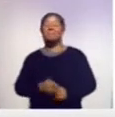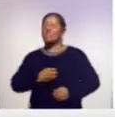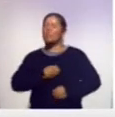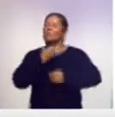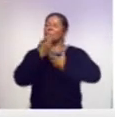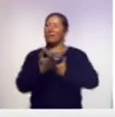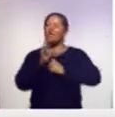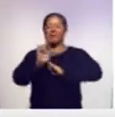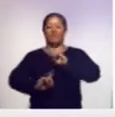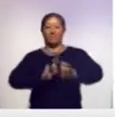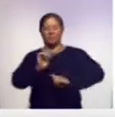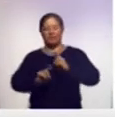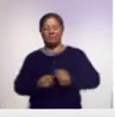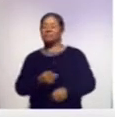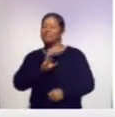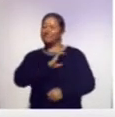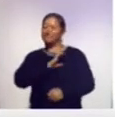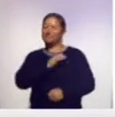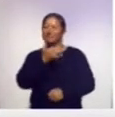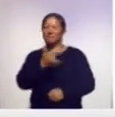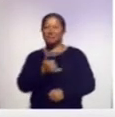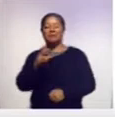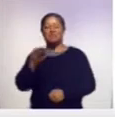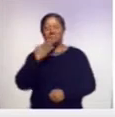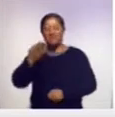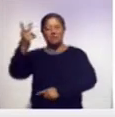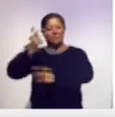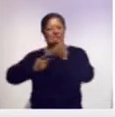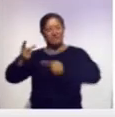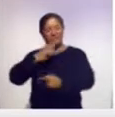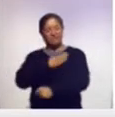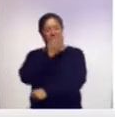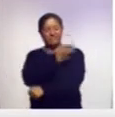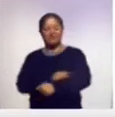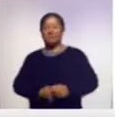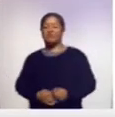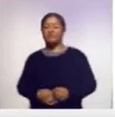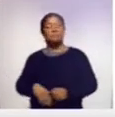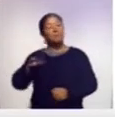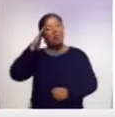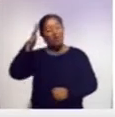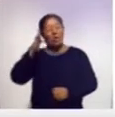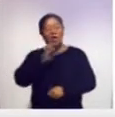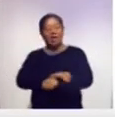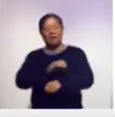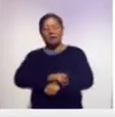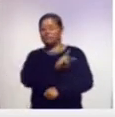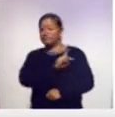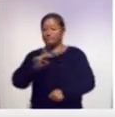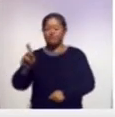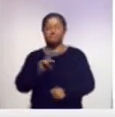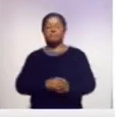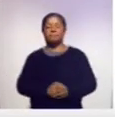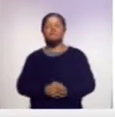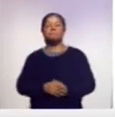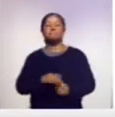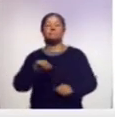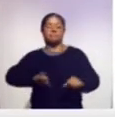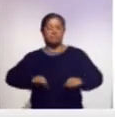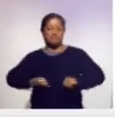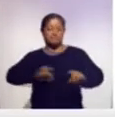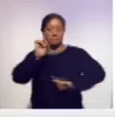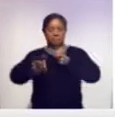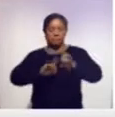de los deportes. Mi querido Giovanni, bienvenido, buenas tardes. ¿Qué tal, Mario, amigos del auditorio? Pues vamos a hablar de la actividad deportiva, porque este